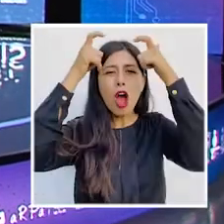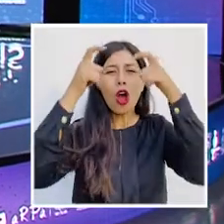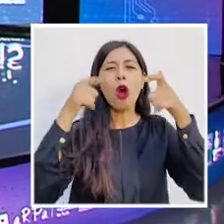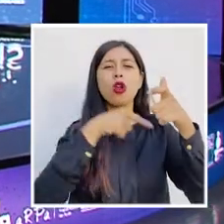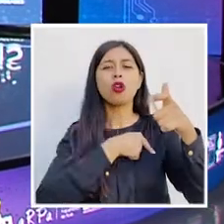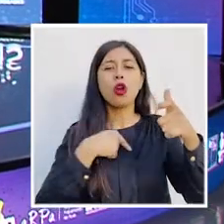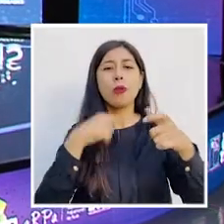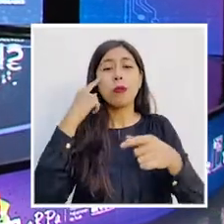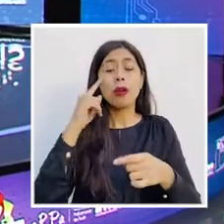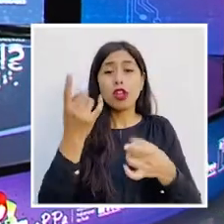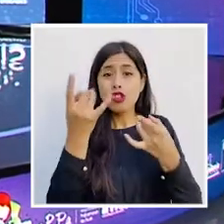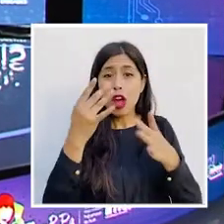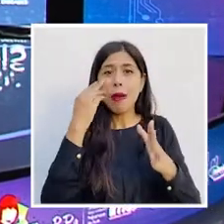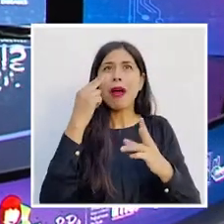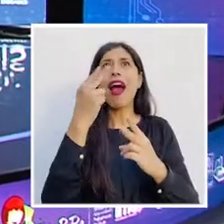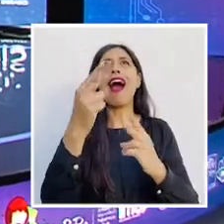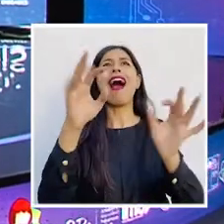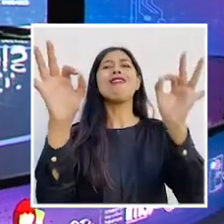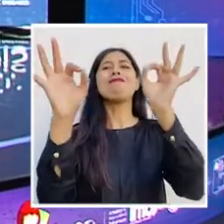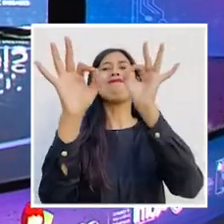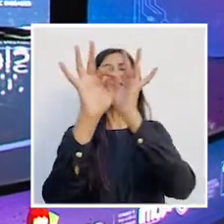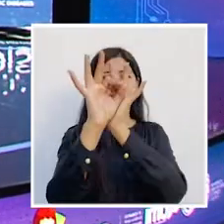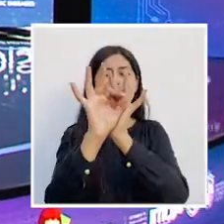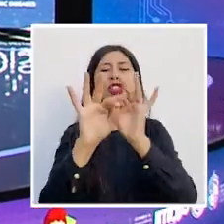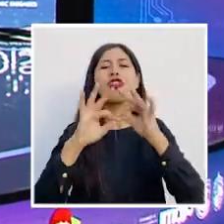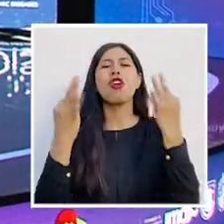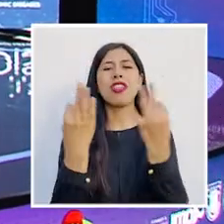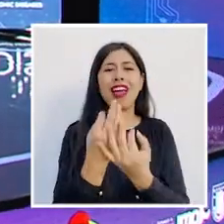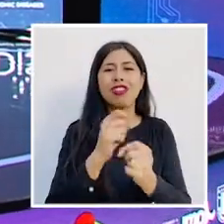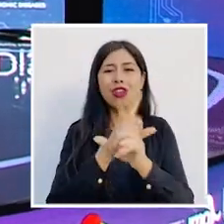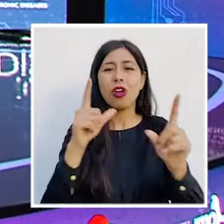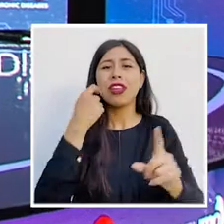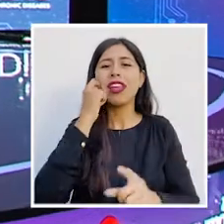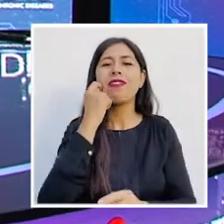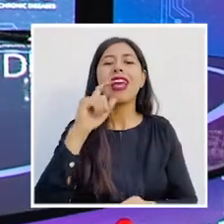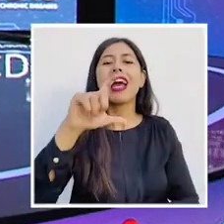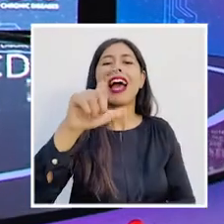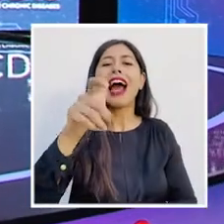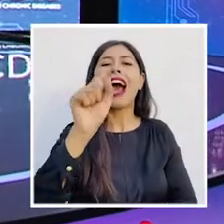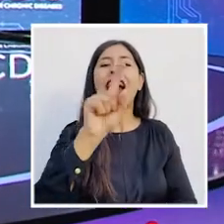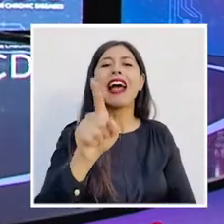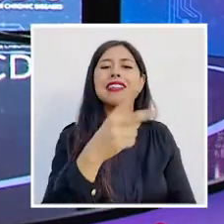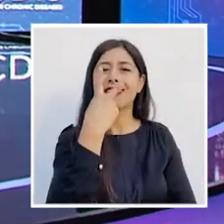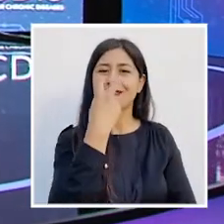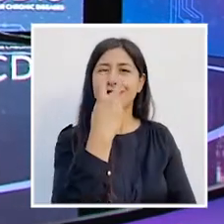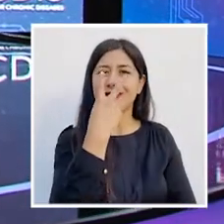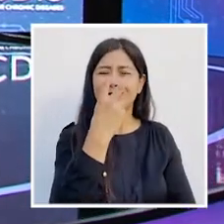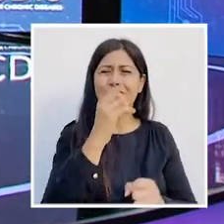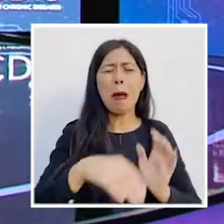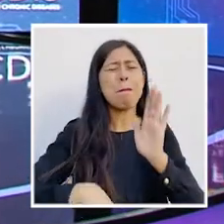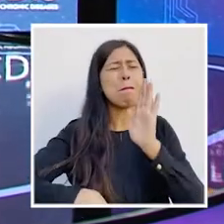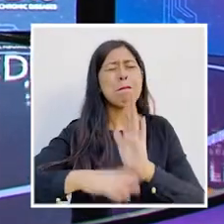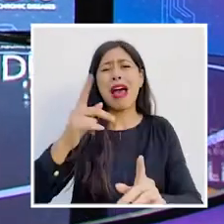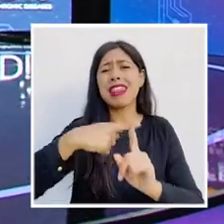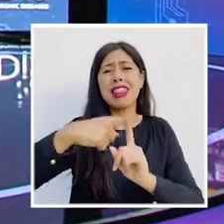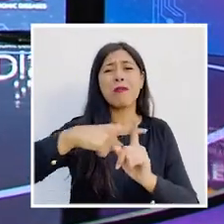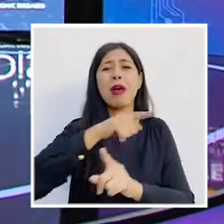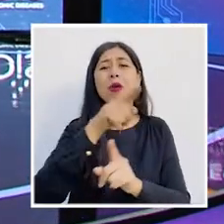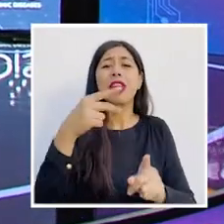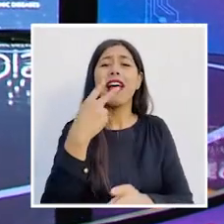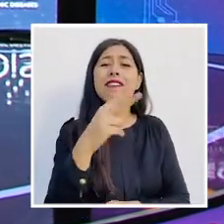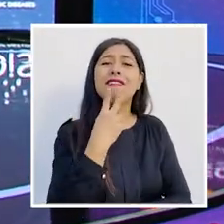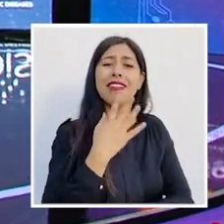pero solamente se deja ver durante los eclipses totales de Sol. Es el gas de mayor temperatura que van a ver